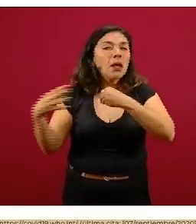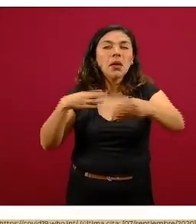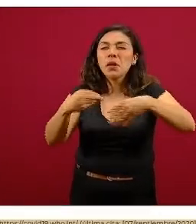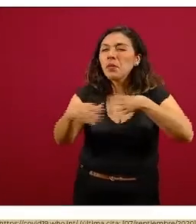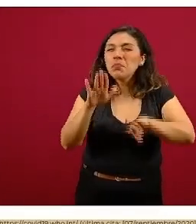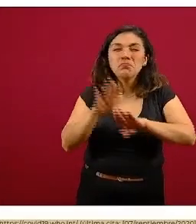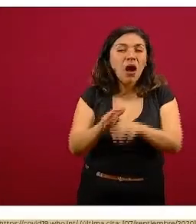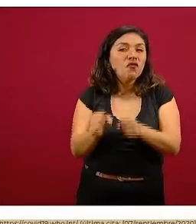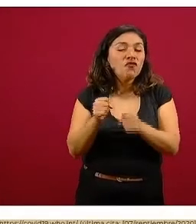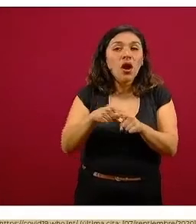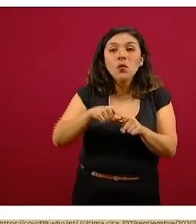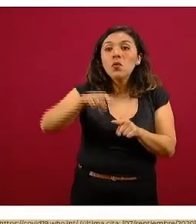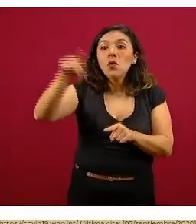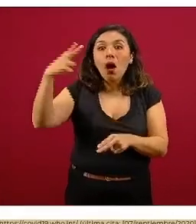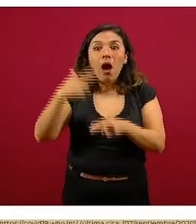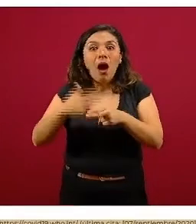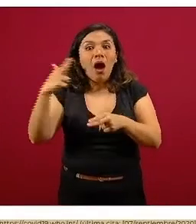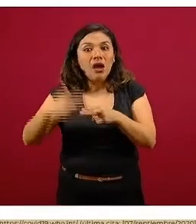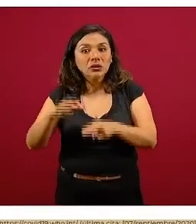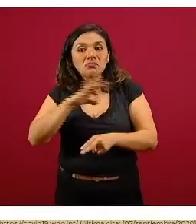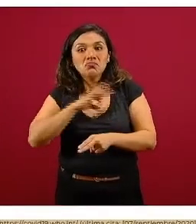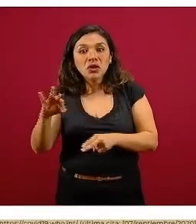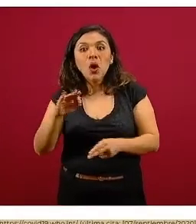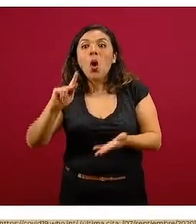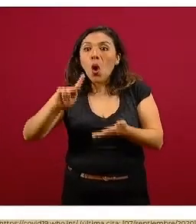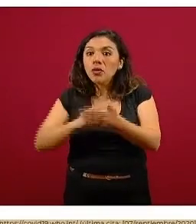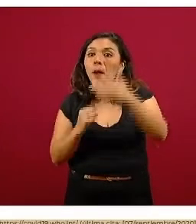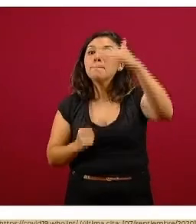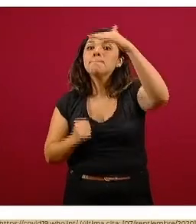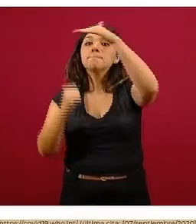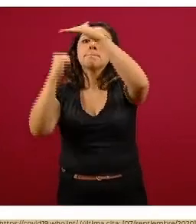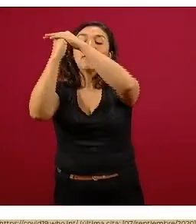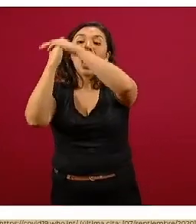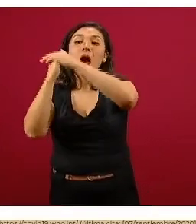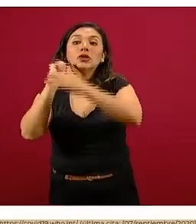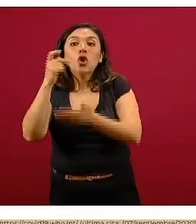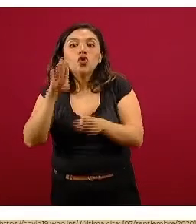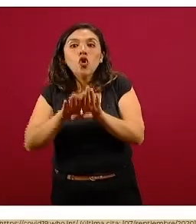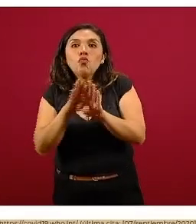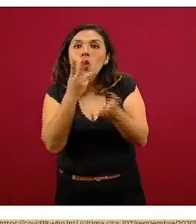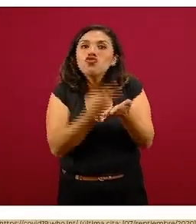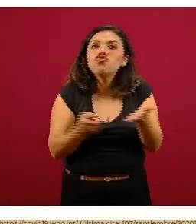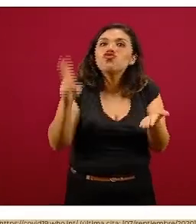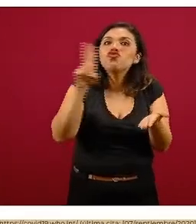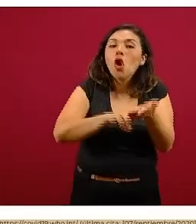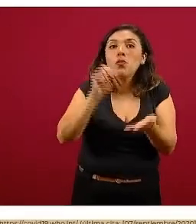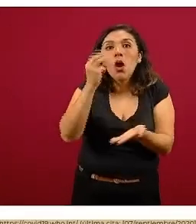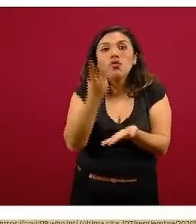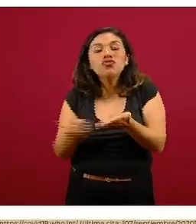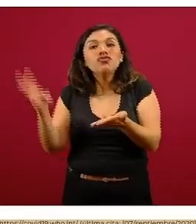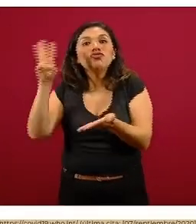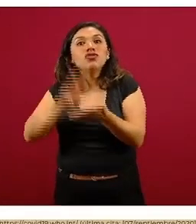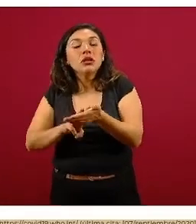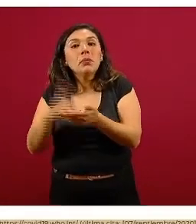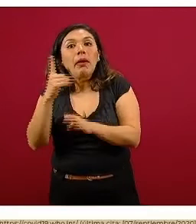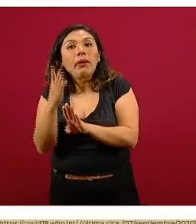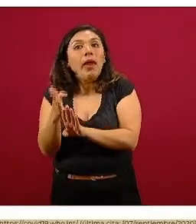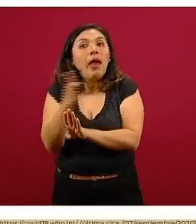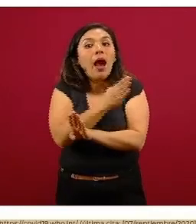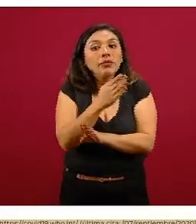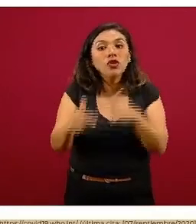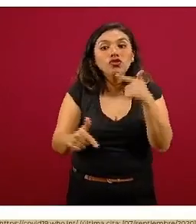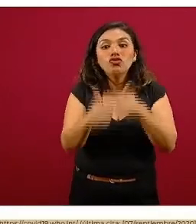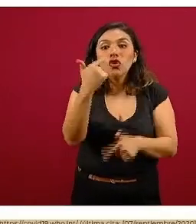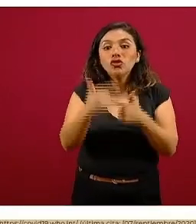bastante profusa, llegando inclusive a un nuevo acme que no solo duplicó, sino más bien triplicó el que se había tenido el